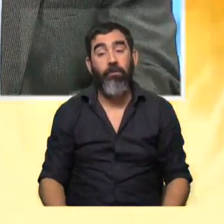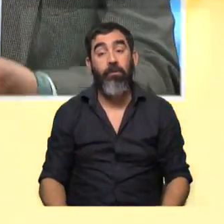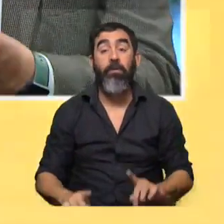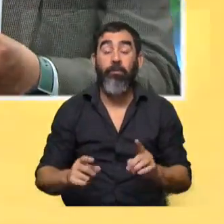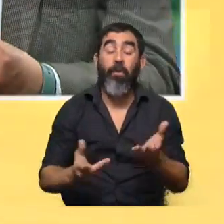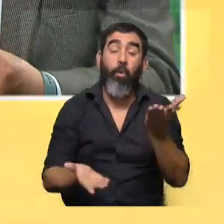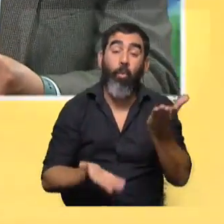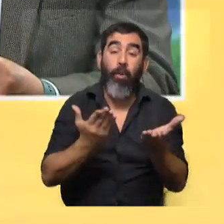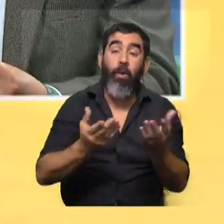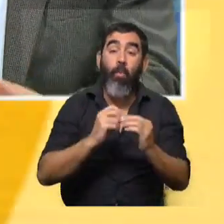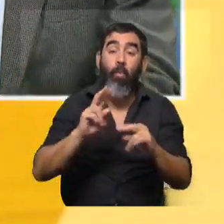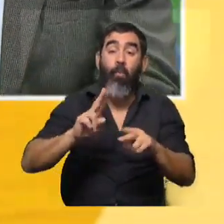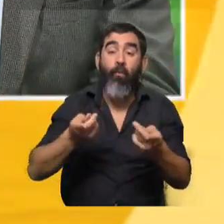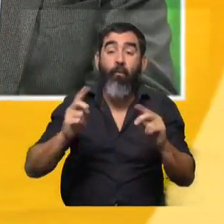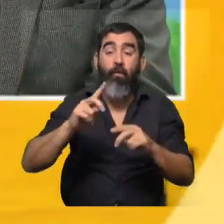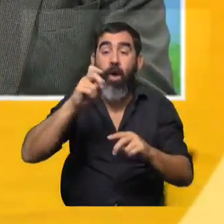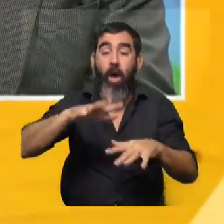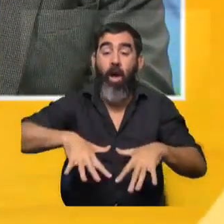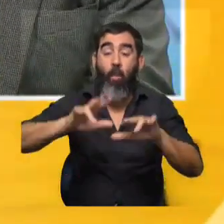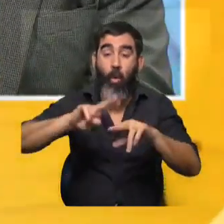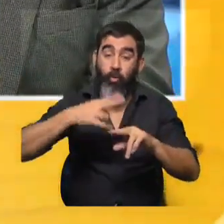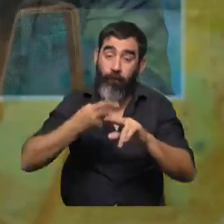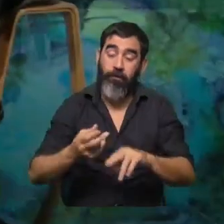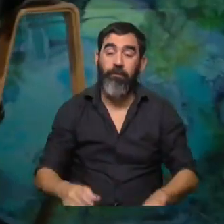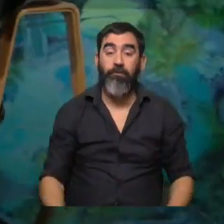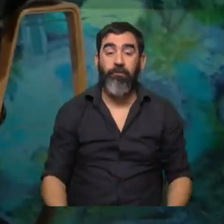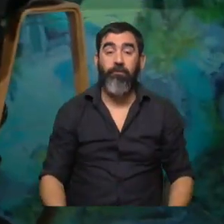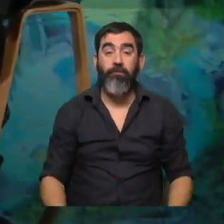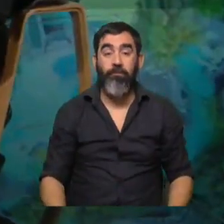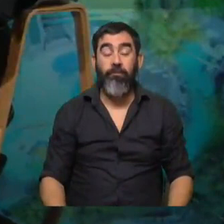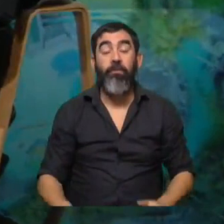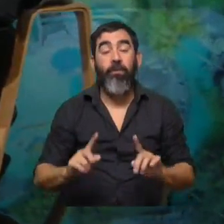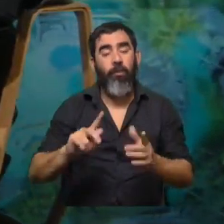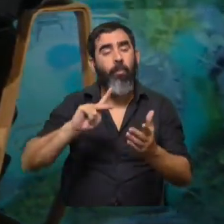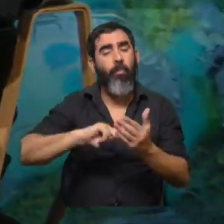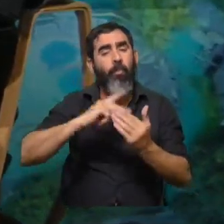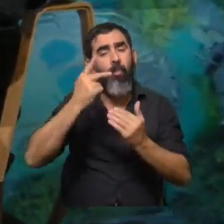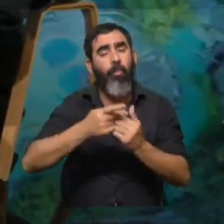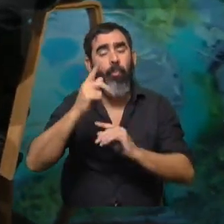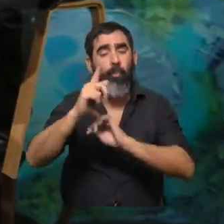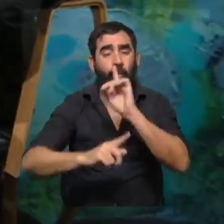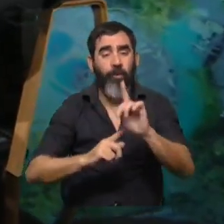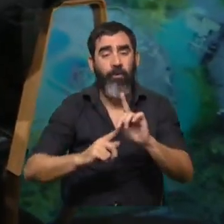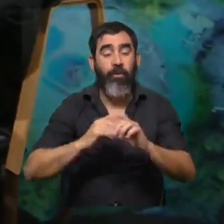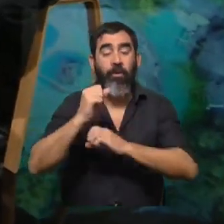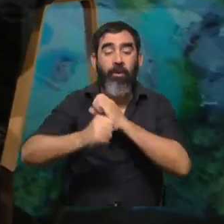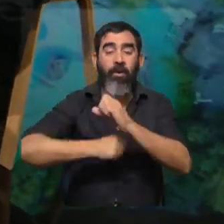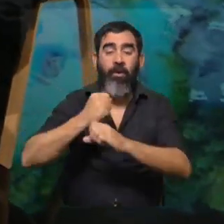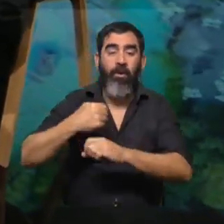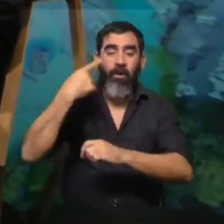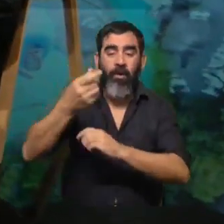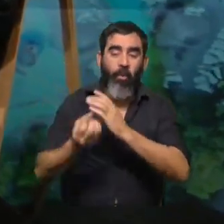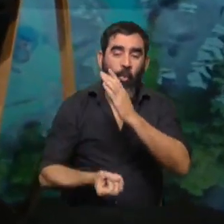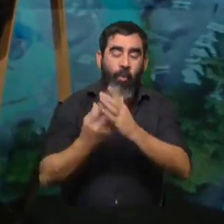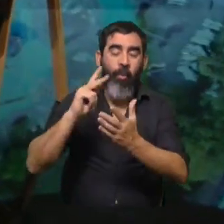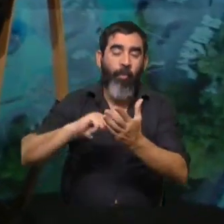comparable con lo que es la capacidad de recarga, ¿no? Sí, además ya tenemos algún proyecto arriba de la mesa y seguramente con los años irán apareciendo